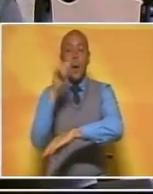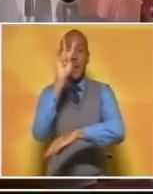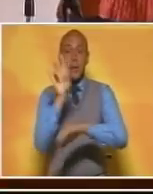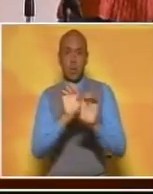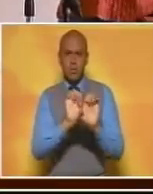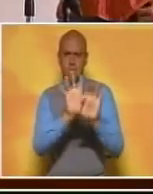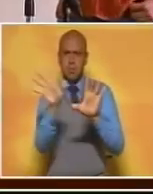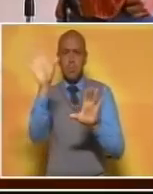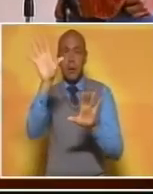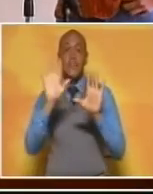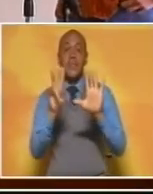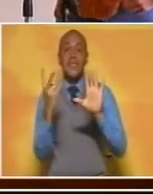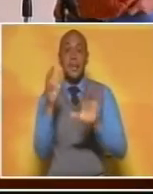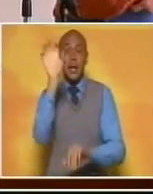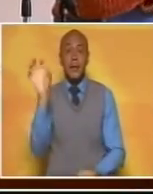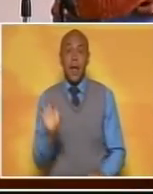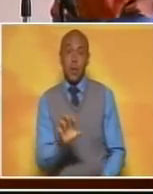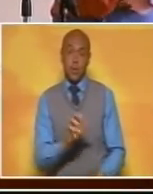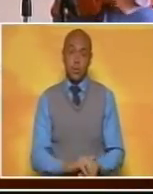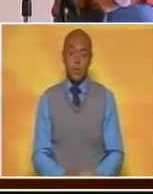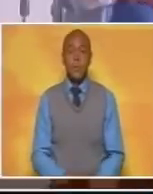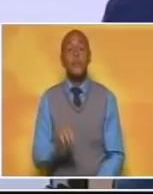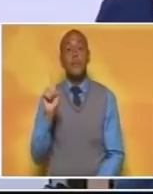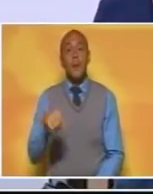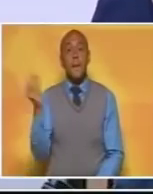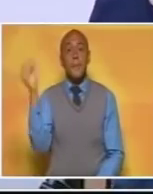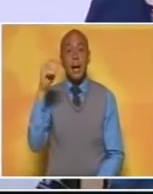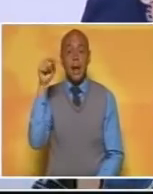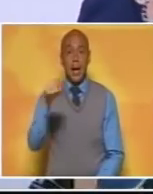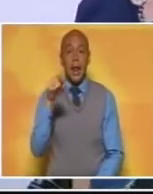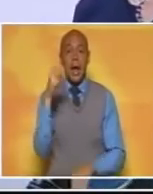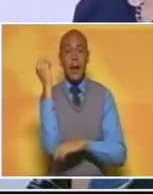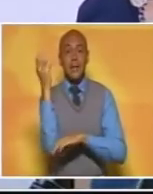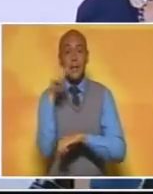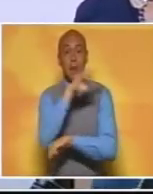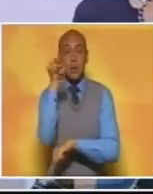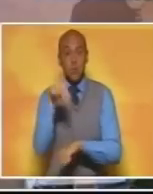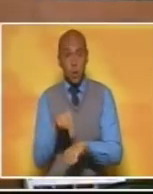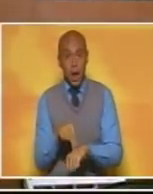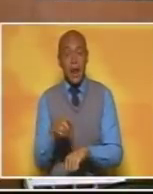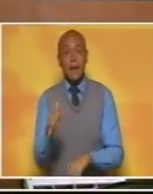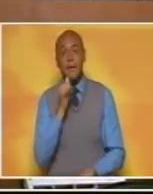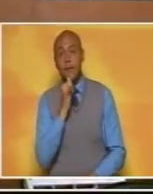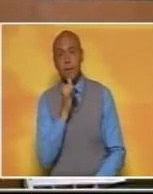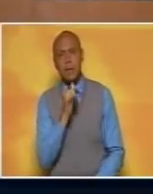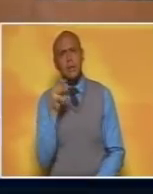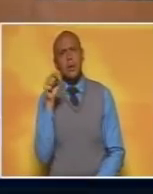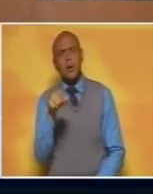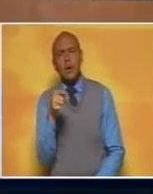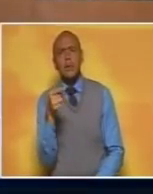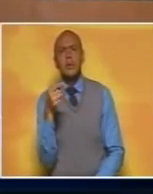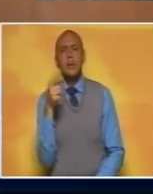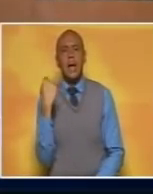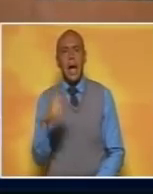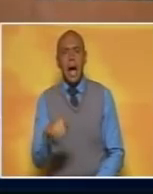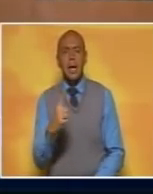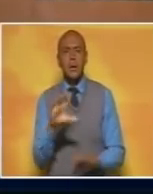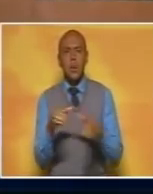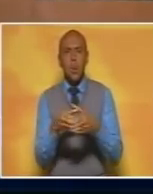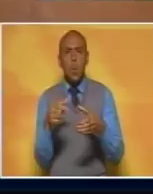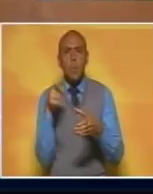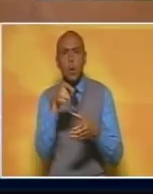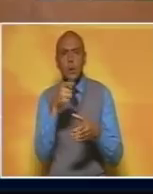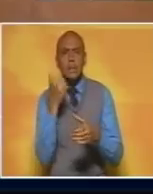país. Duarte agregó que la Asamblea Nacional ya ha presentado denuncias sobre la actuación de grupos